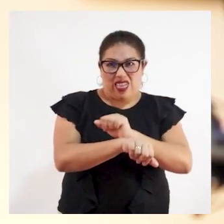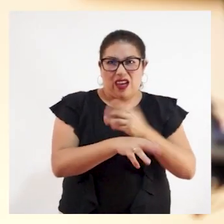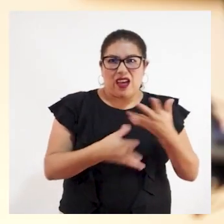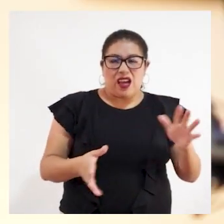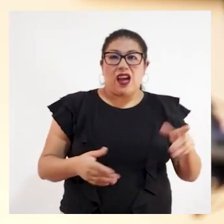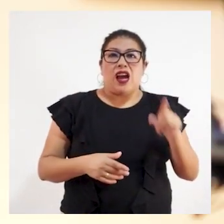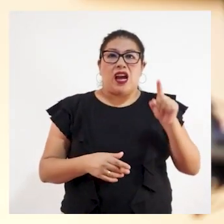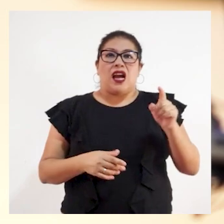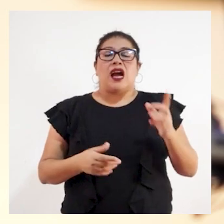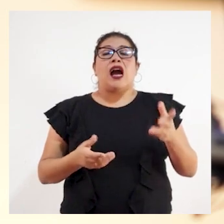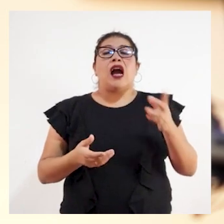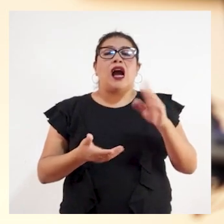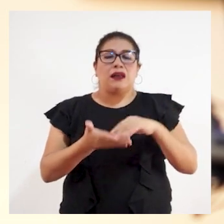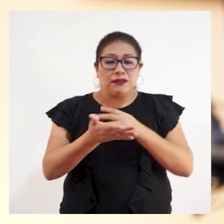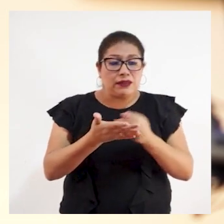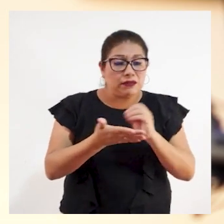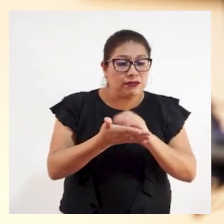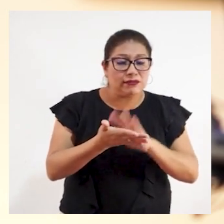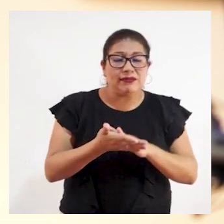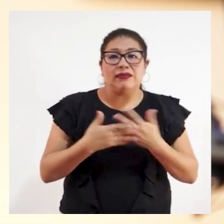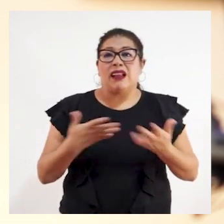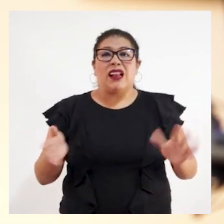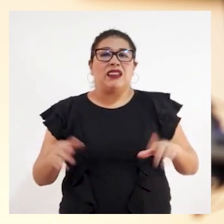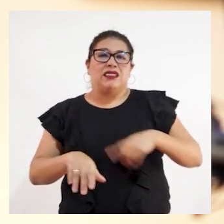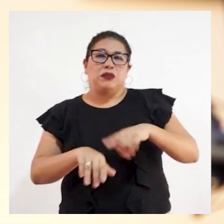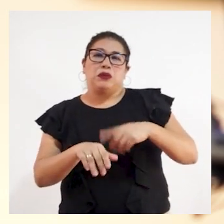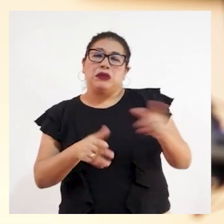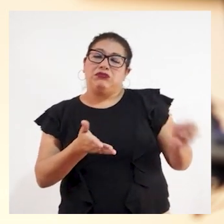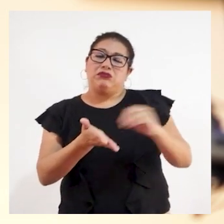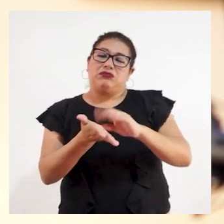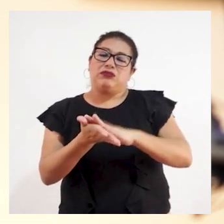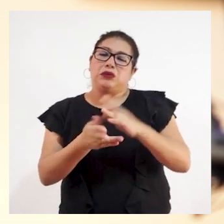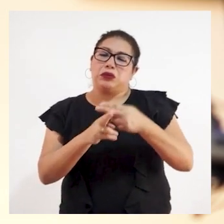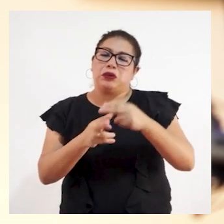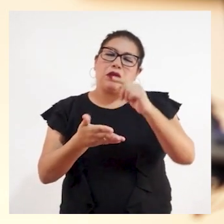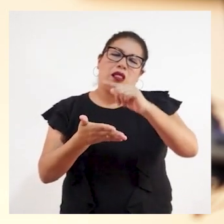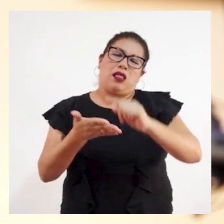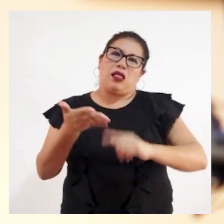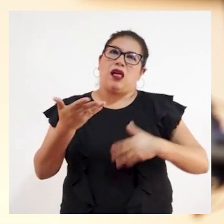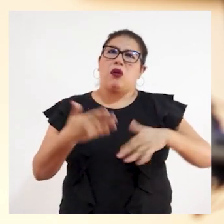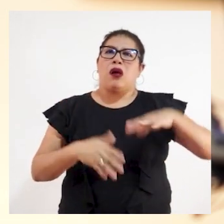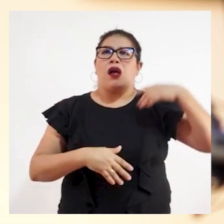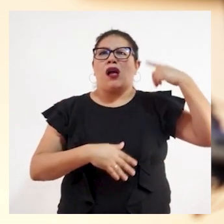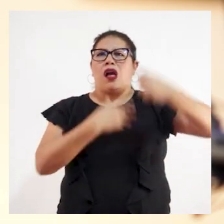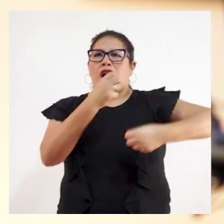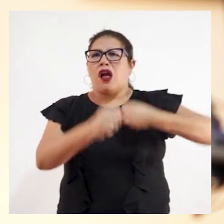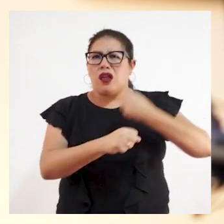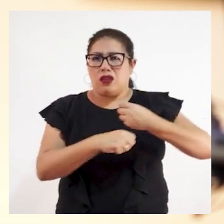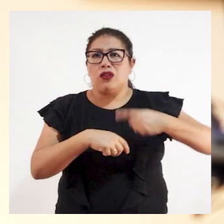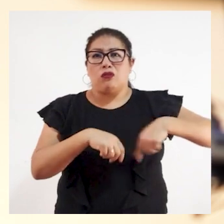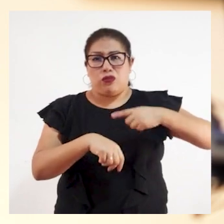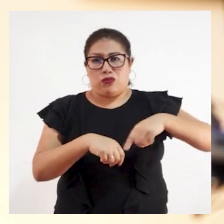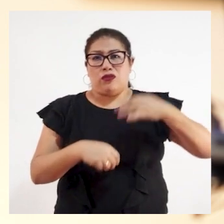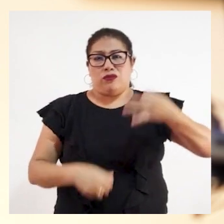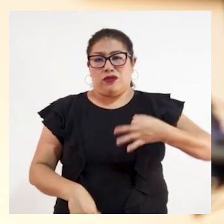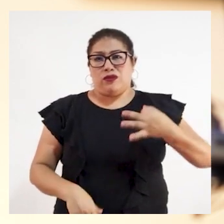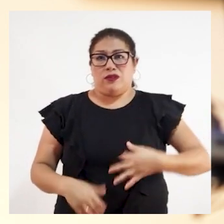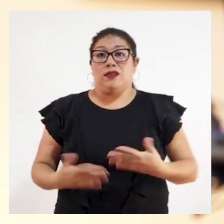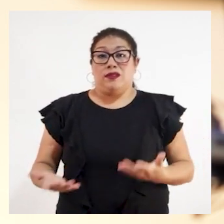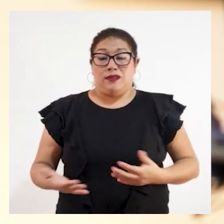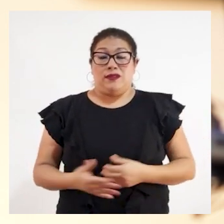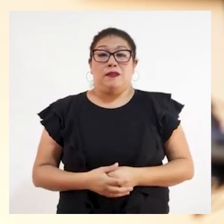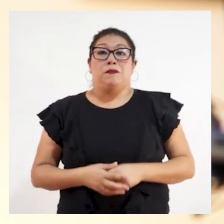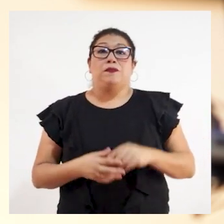no tiene la especialidad, las referencias pueden tardar más de un año o quizás más. Ahora, en